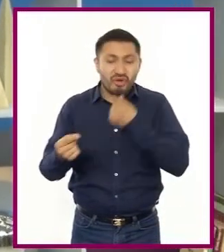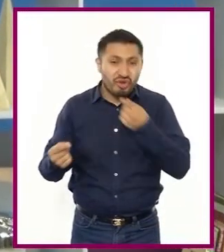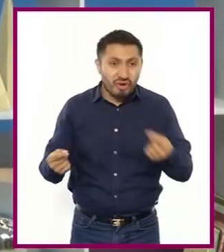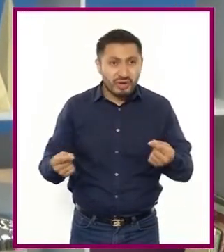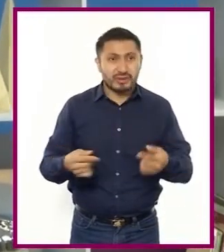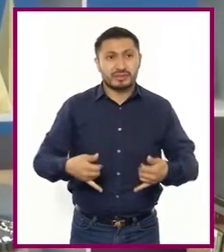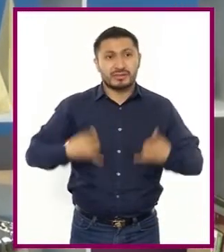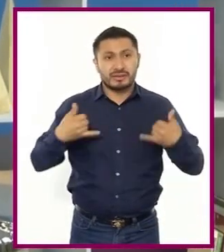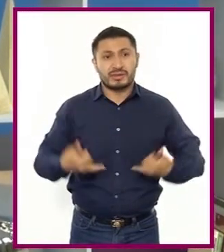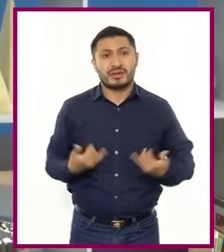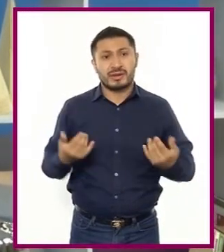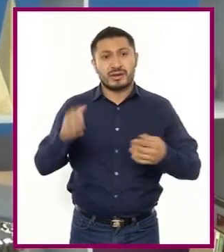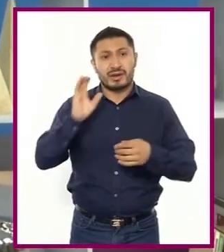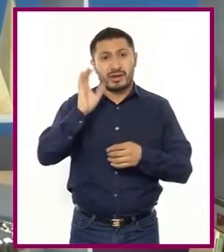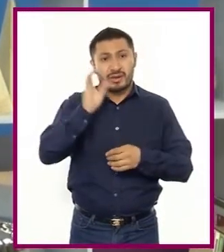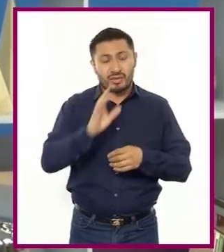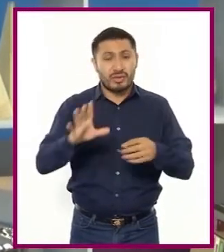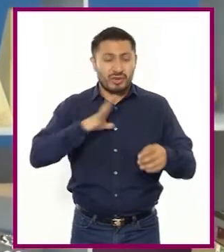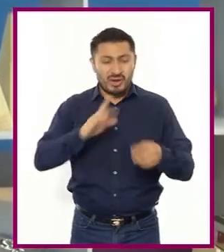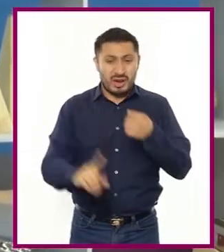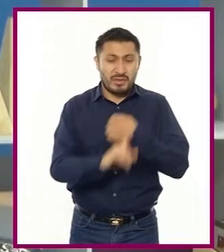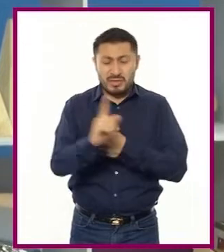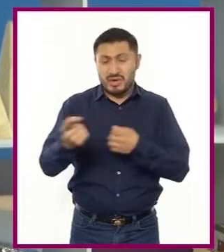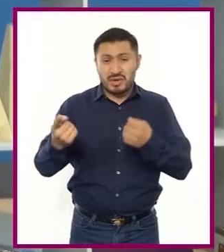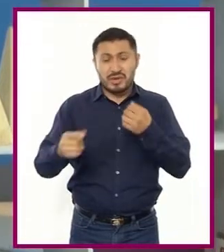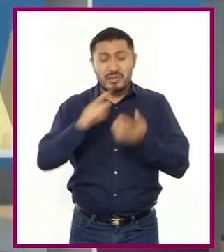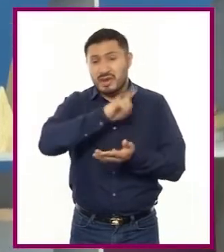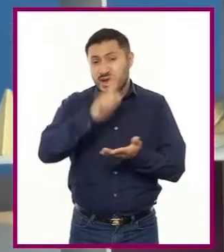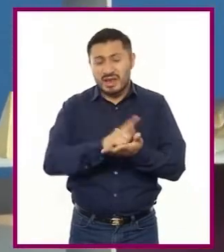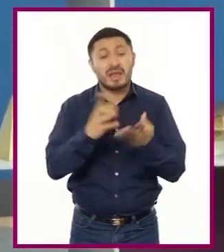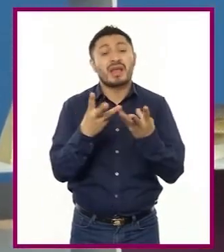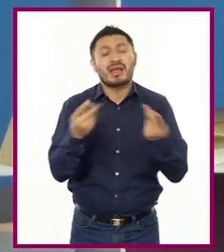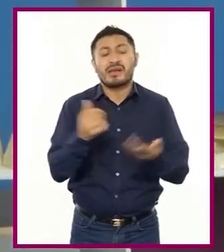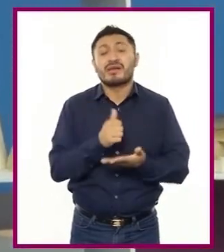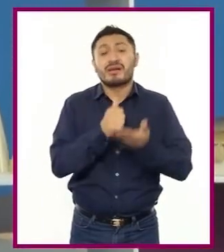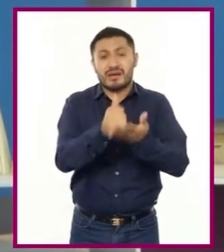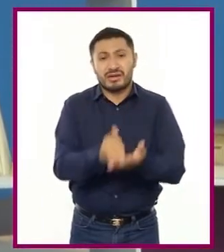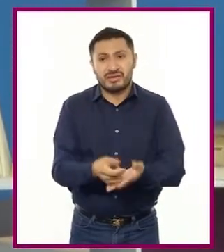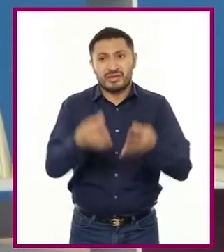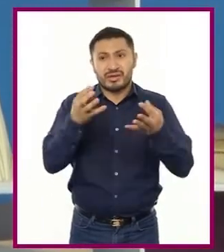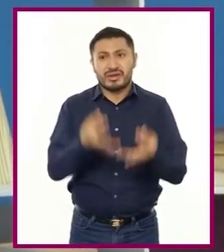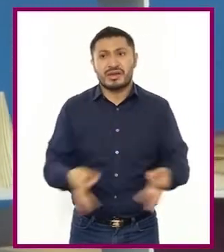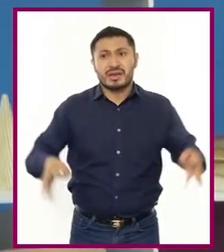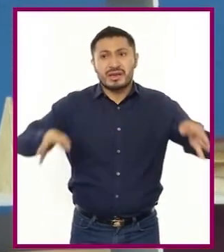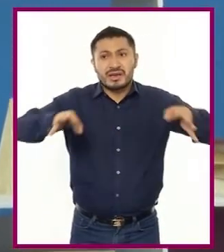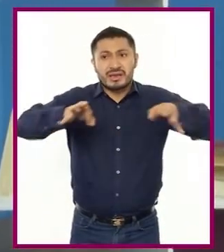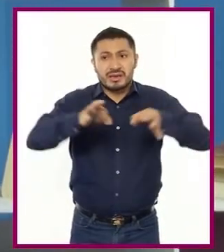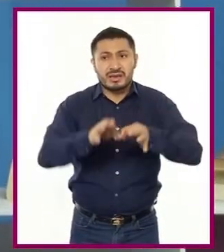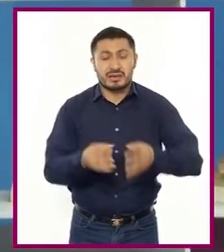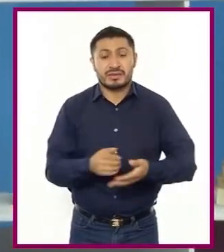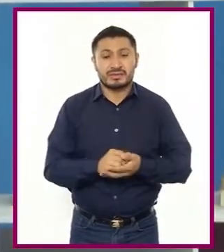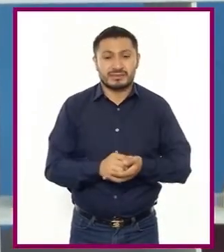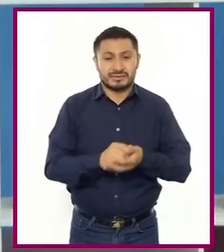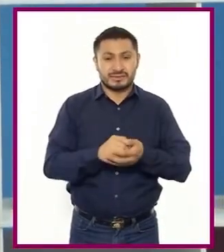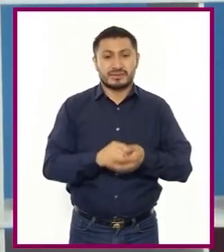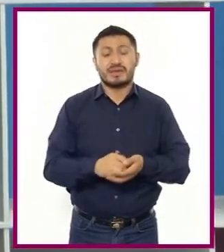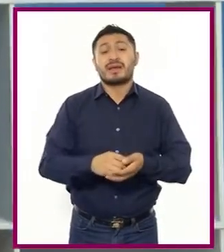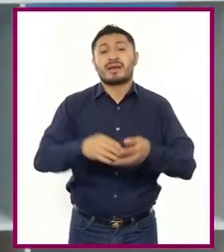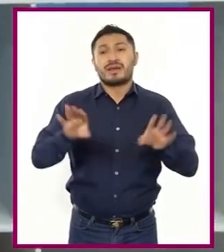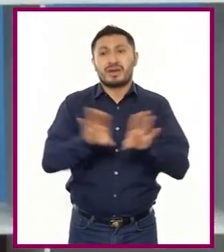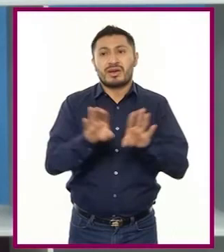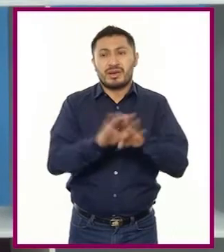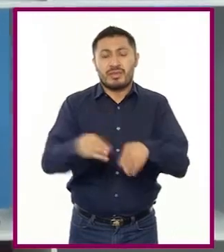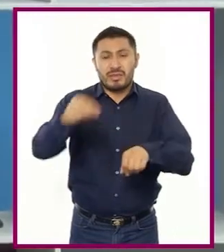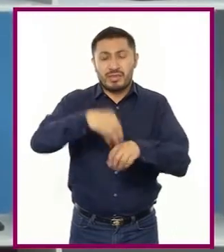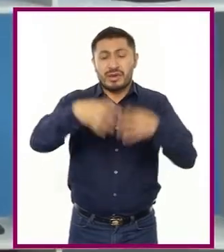en conflicto con la ley. Resalta la necesidad de diseñar e implementar sistemas especiales